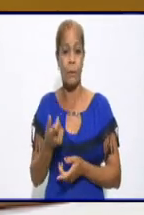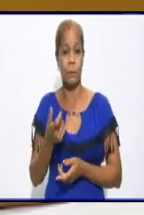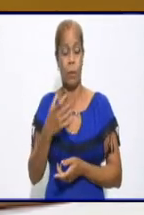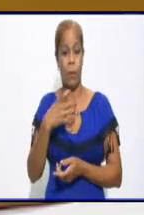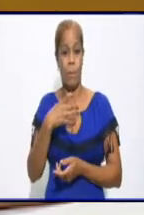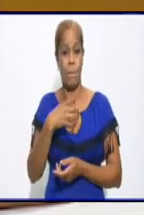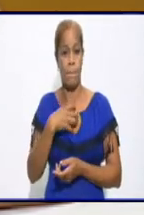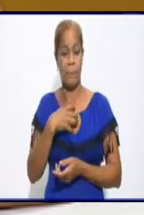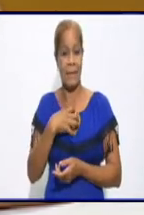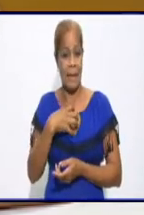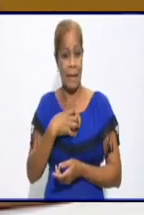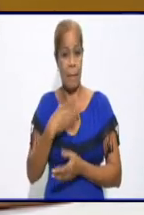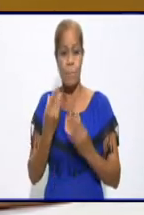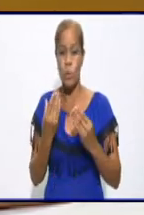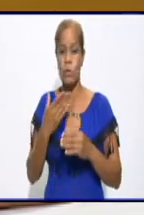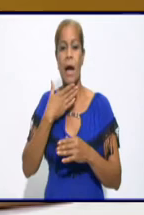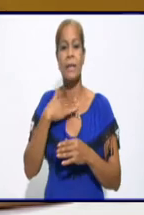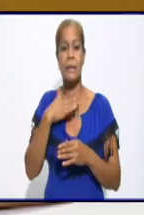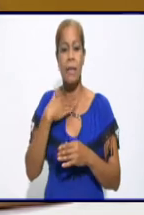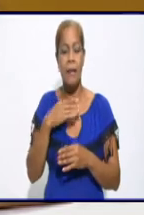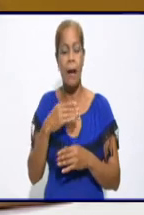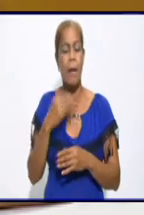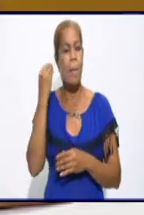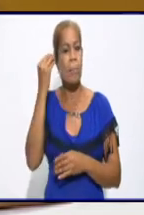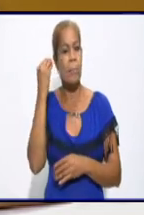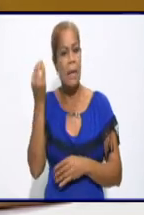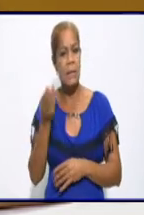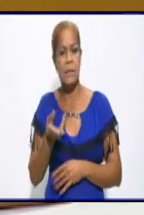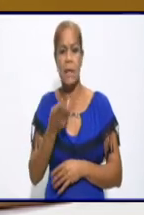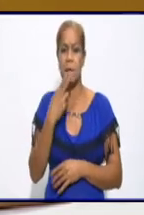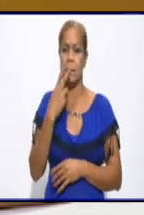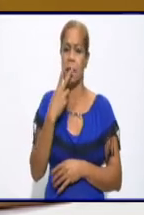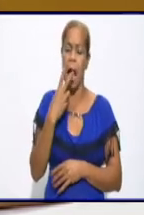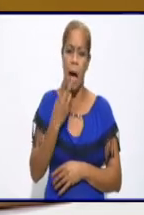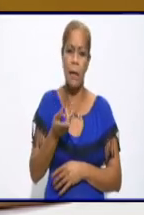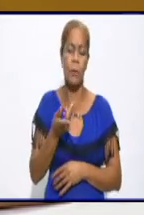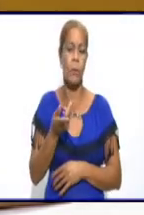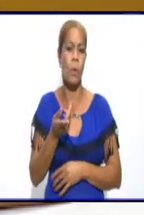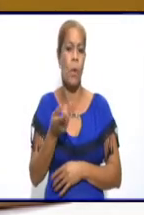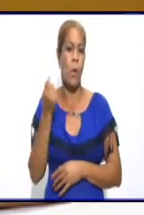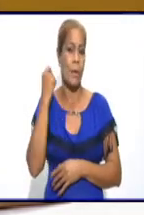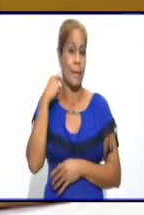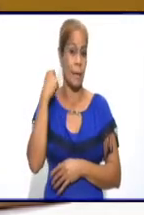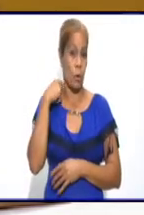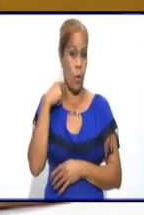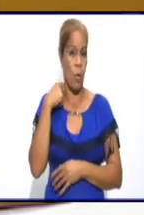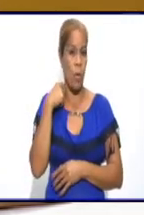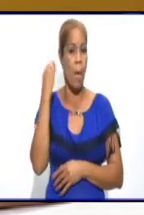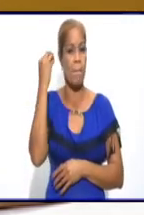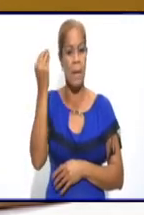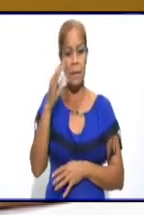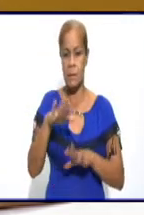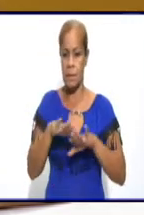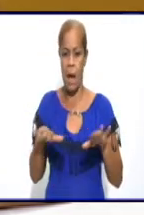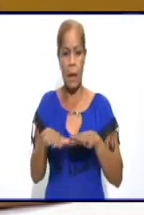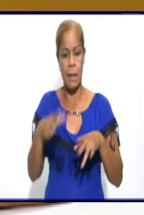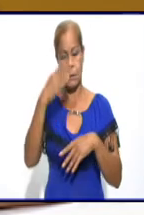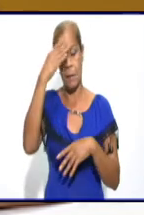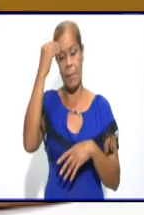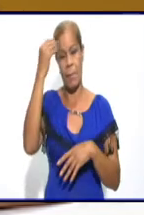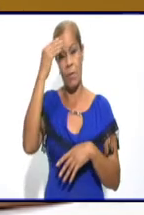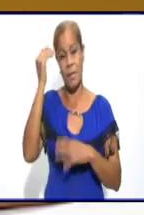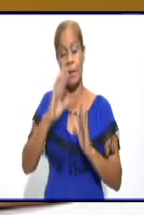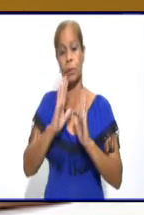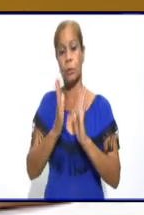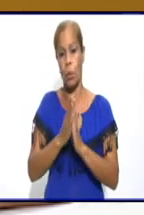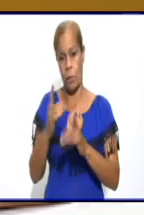tóxicas le pueden aliviar la situación por ejemplo el alcohol y el cigarro son sustancias ansió génicas o sea que